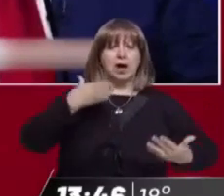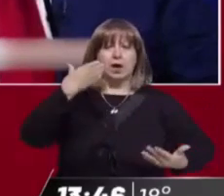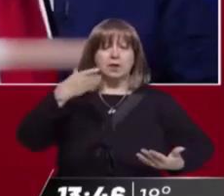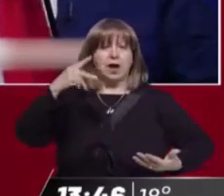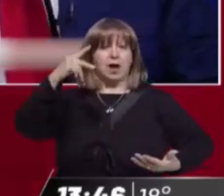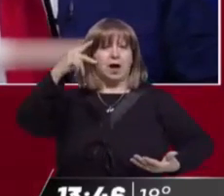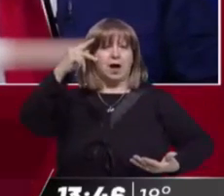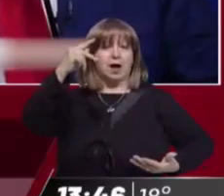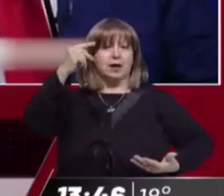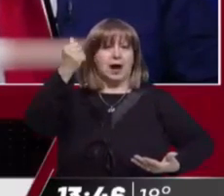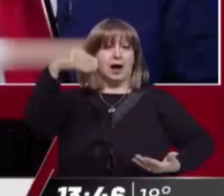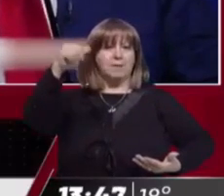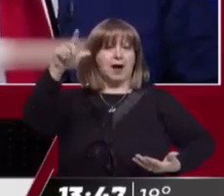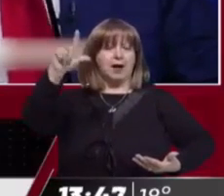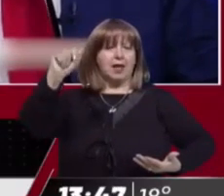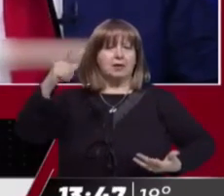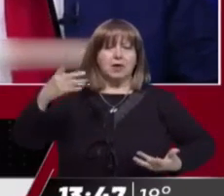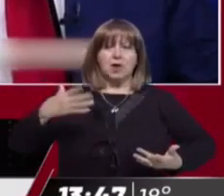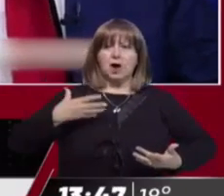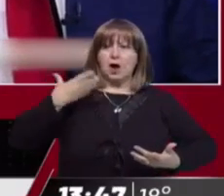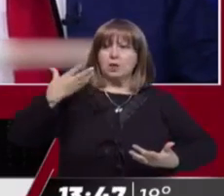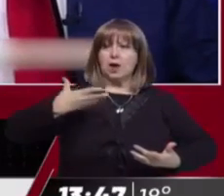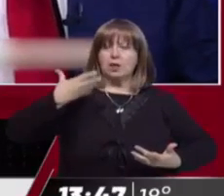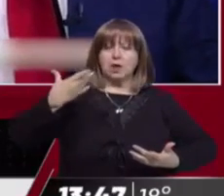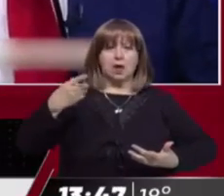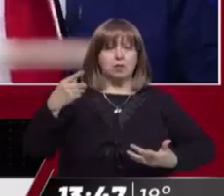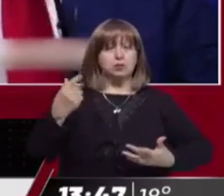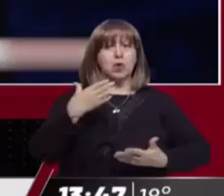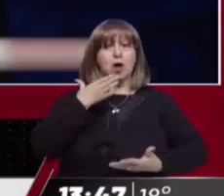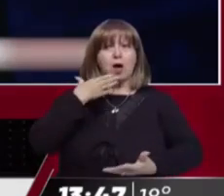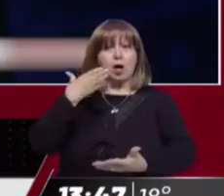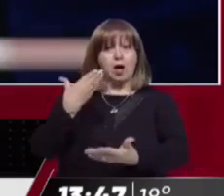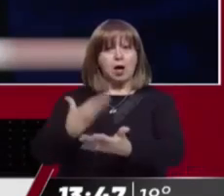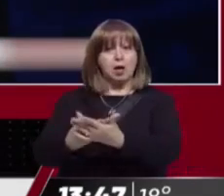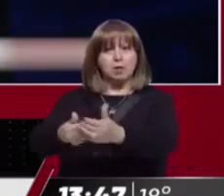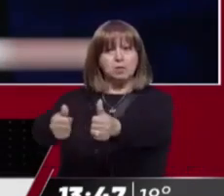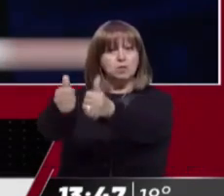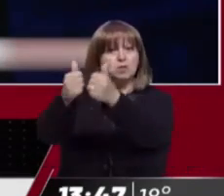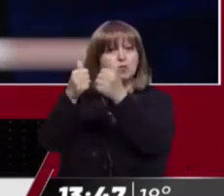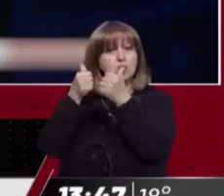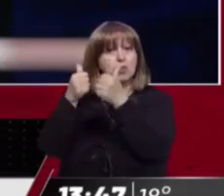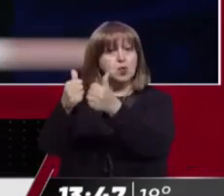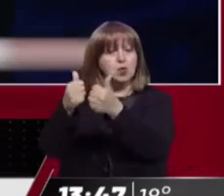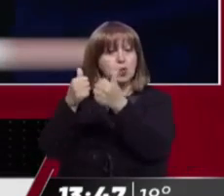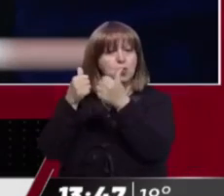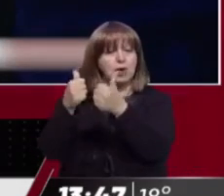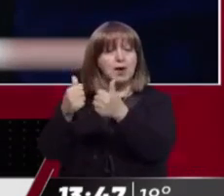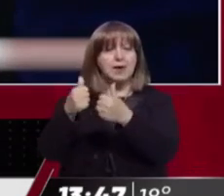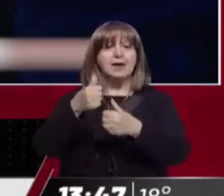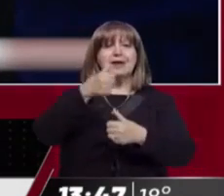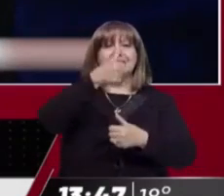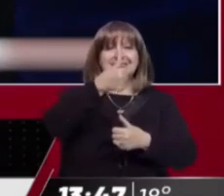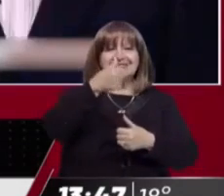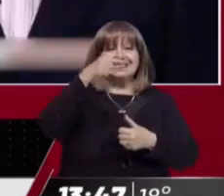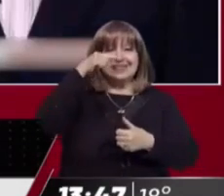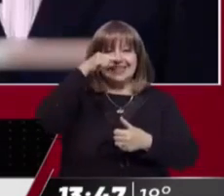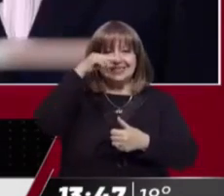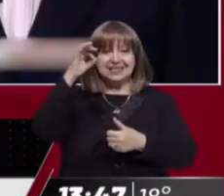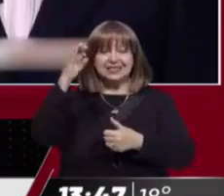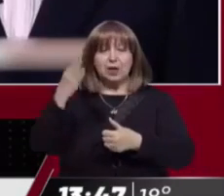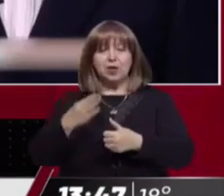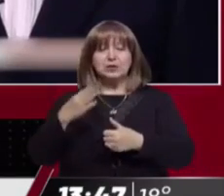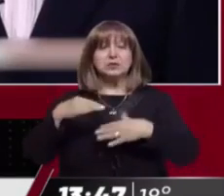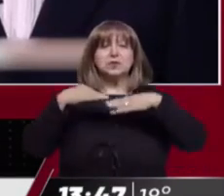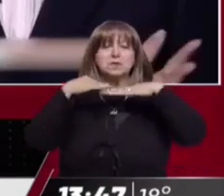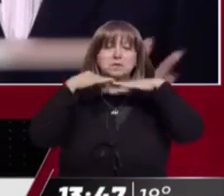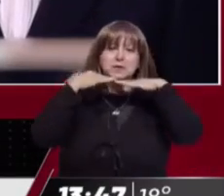Kamala Harris este debate es realmente muy notable y que, bueno, el 67% de los